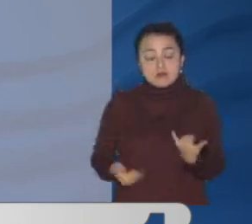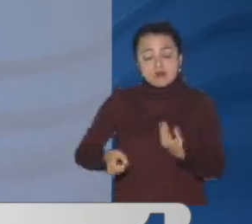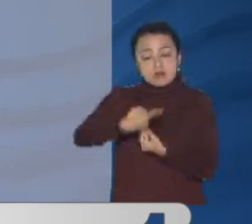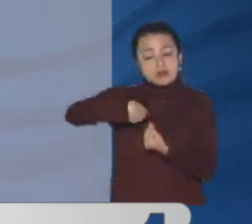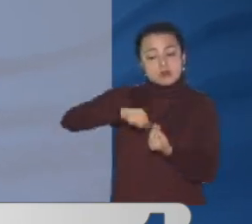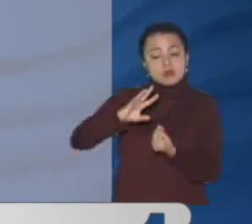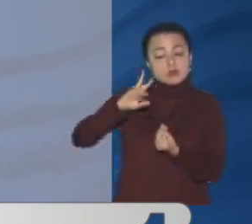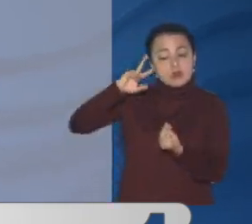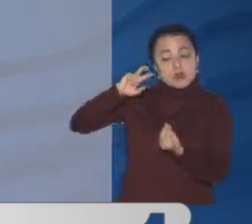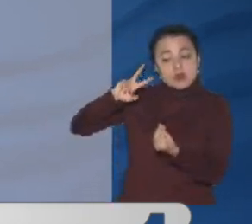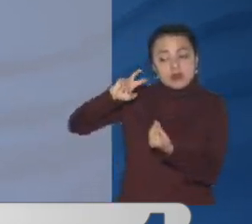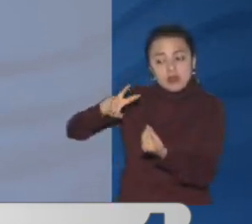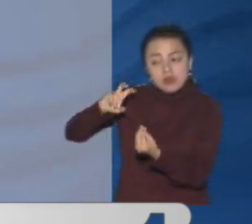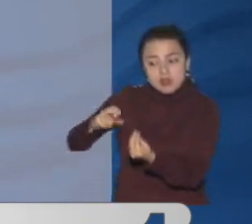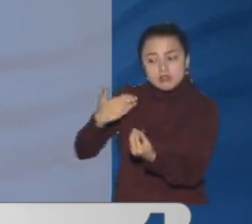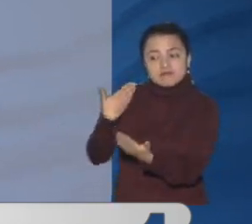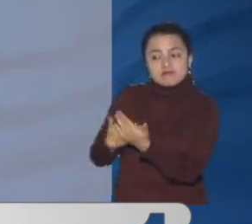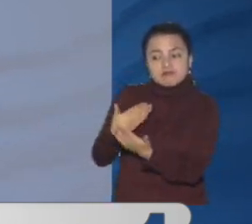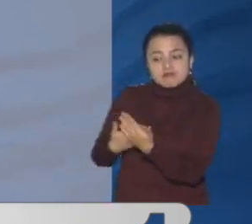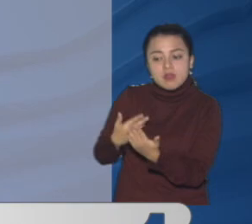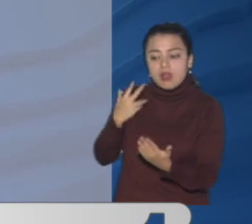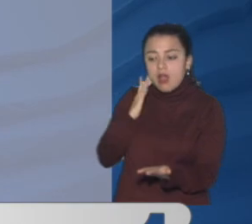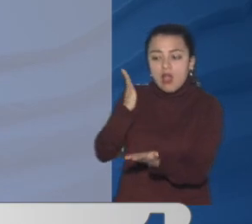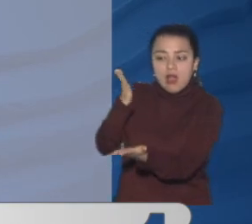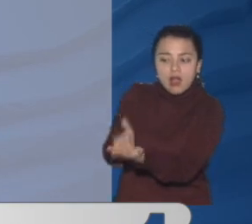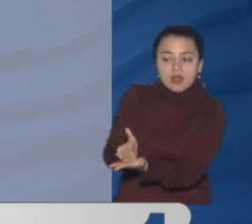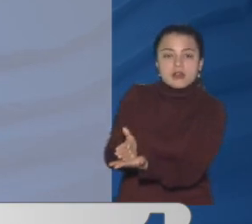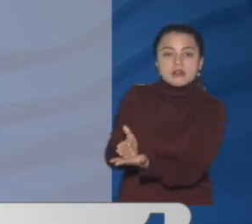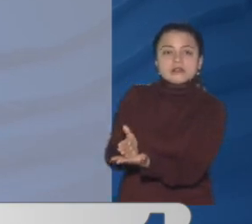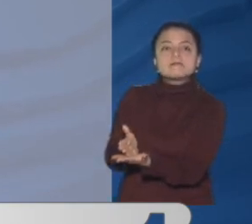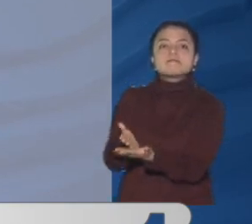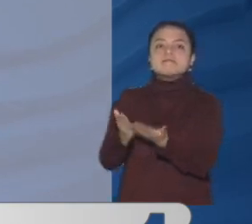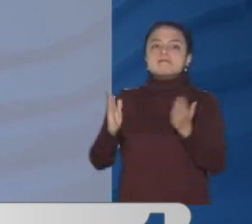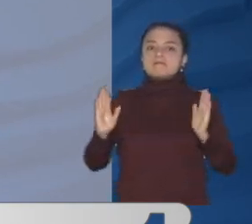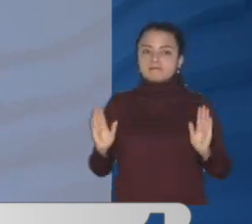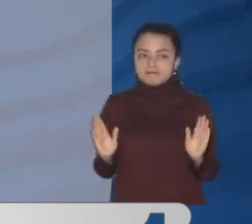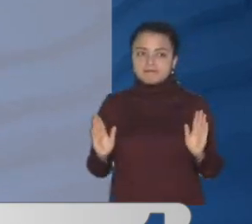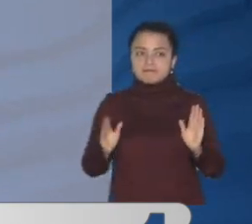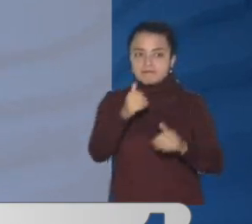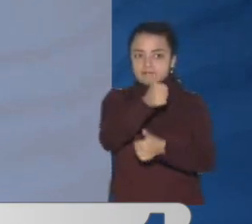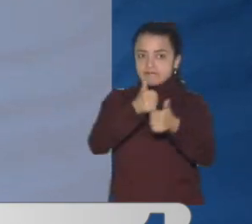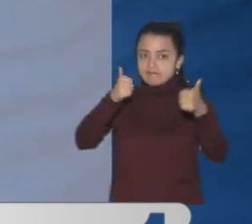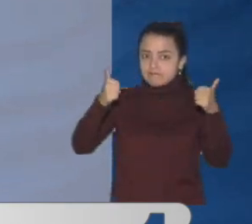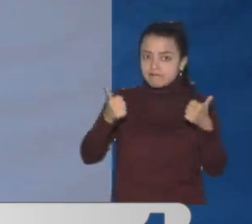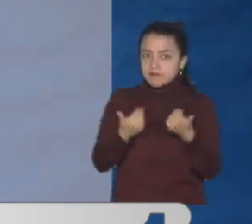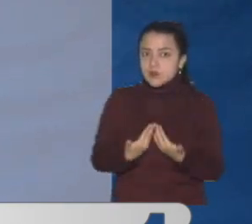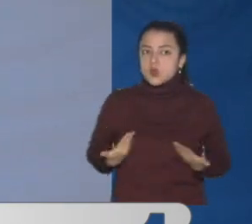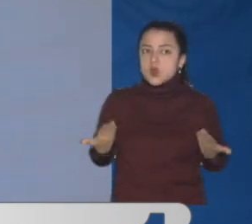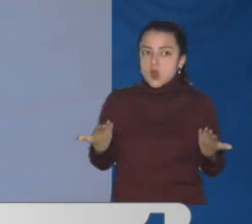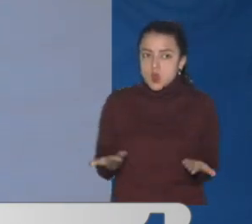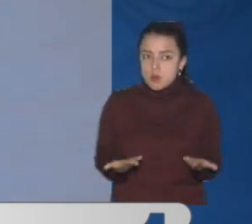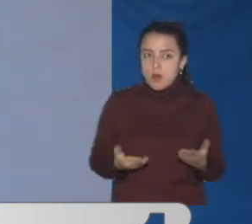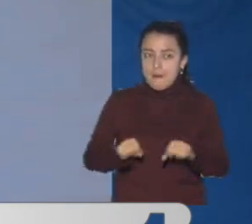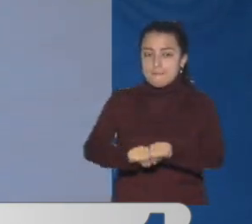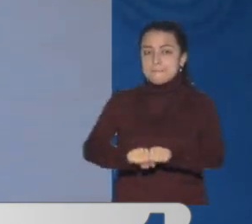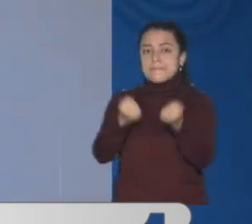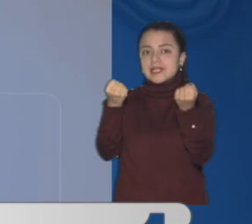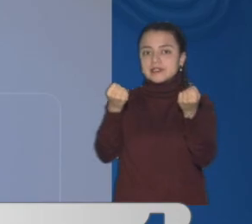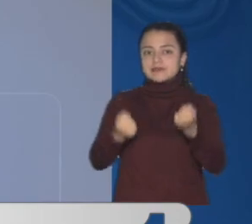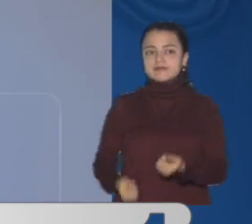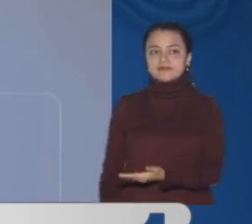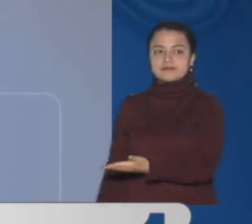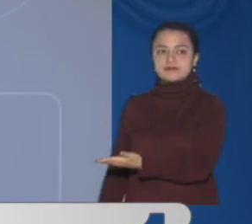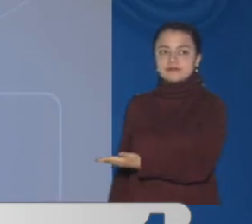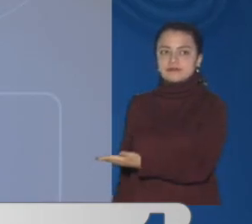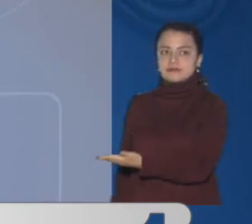determinar cuáles serán las acciones que van a adoptar las distintas autoridades luego de la ruptura del dique del río Fraile,